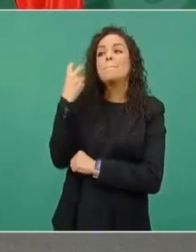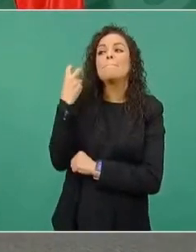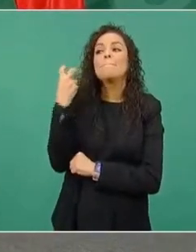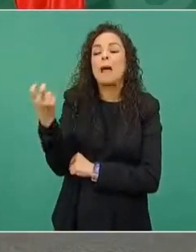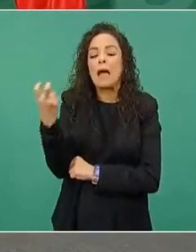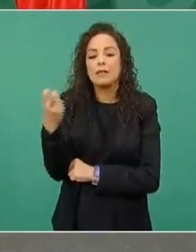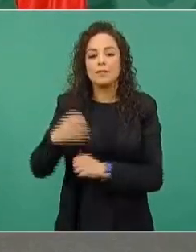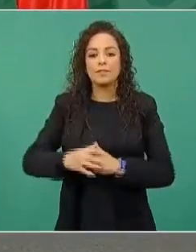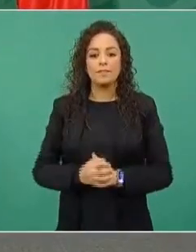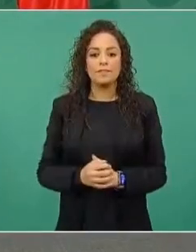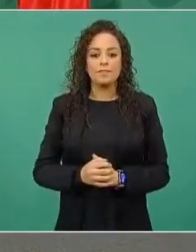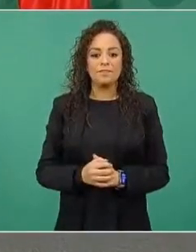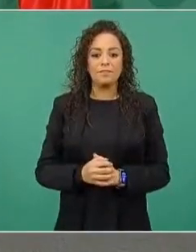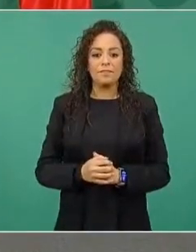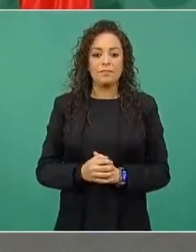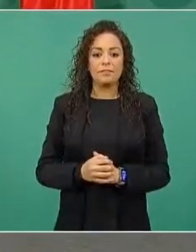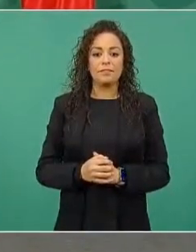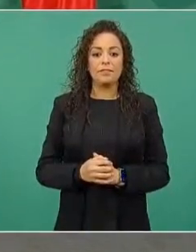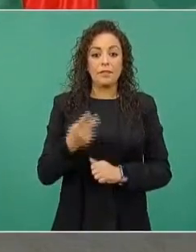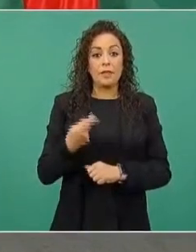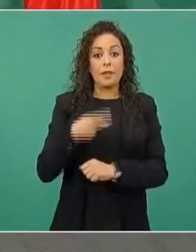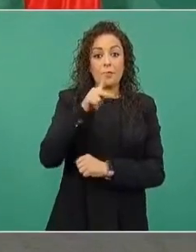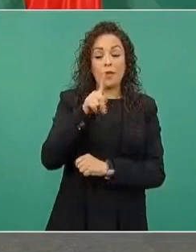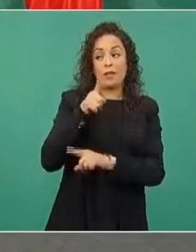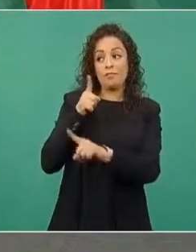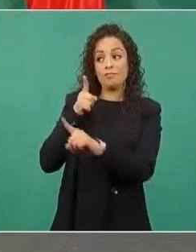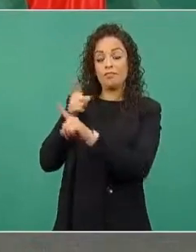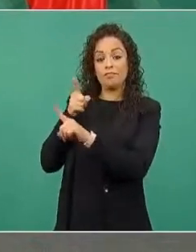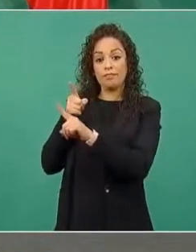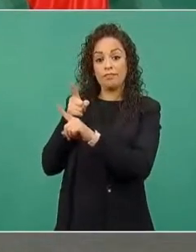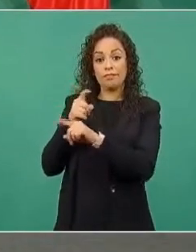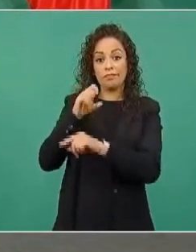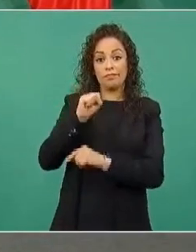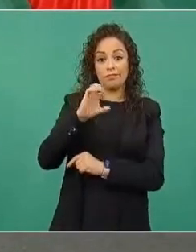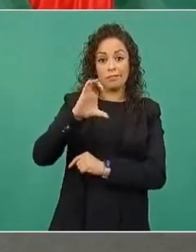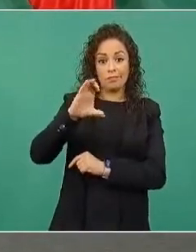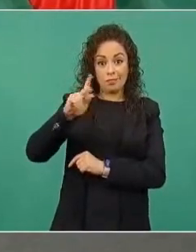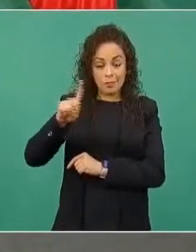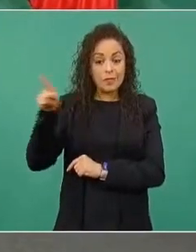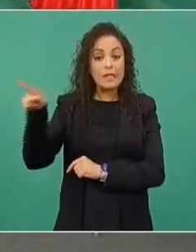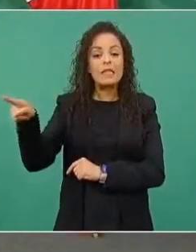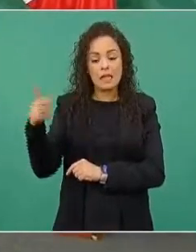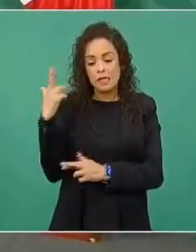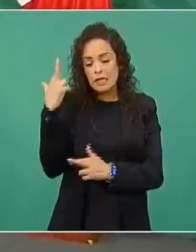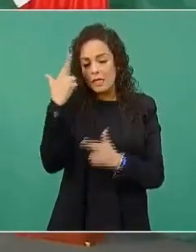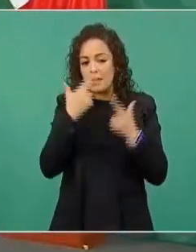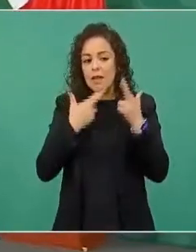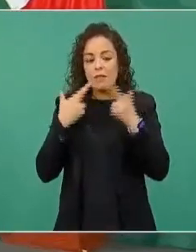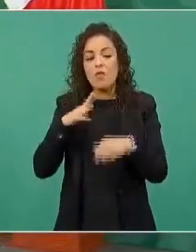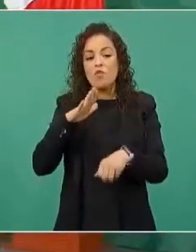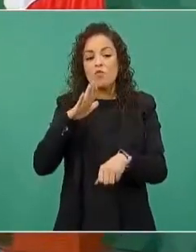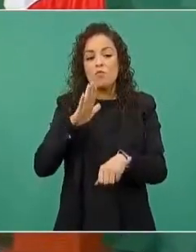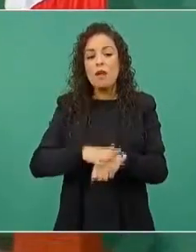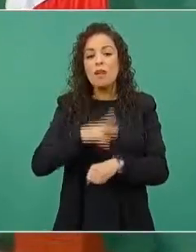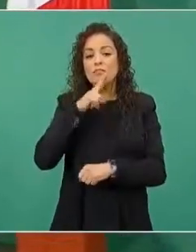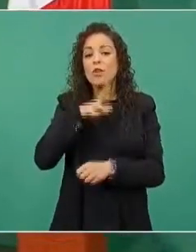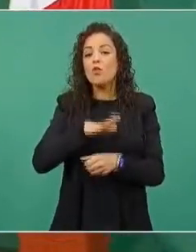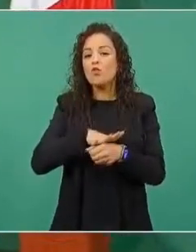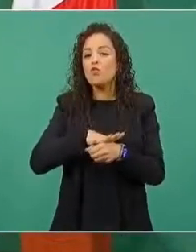Hacienda va a valorar lo que más conviene, por lo que tú estás